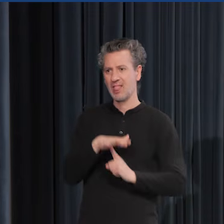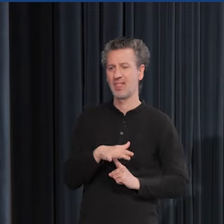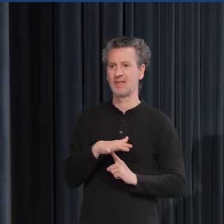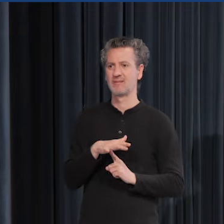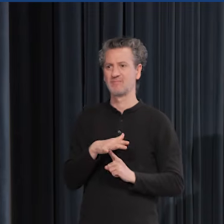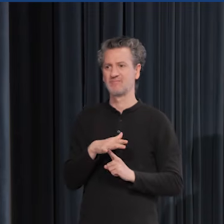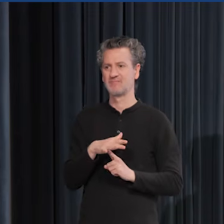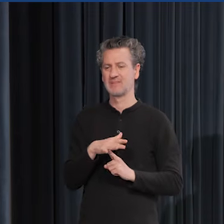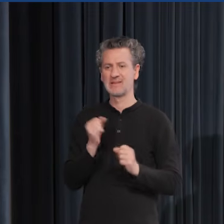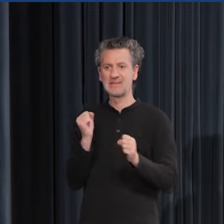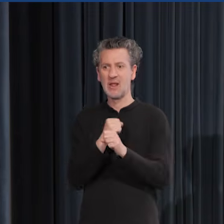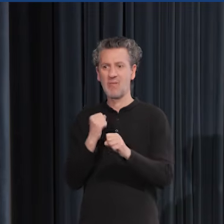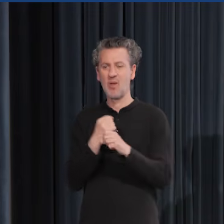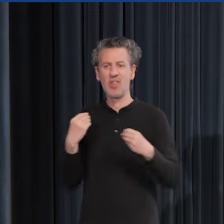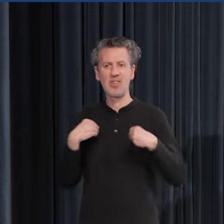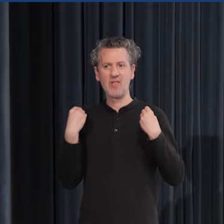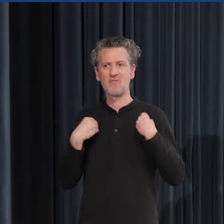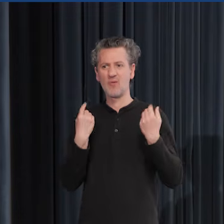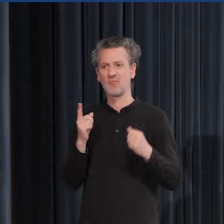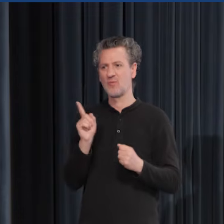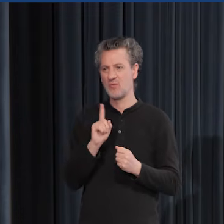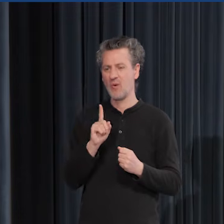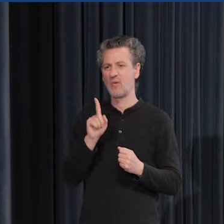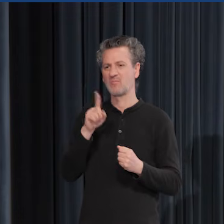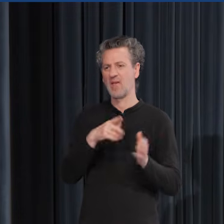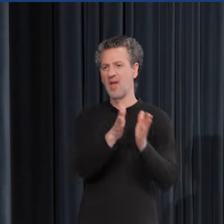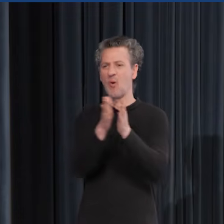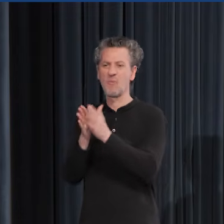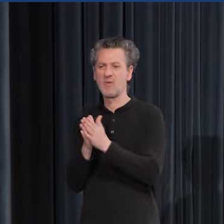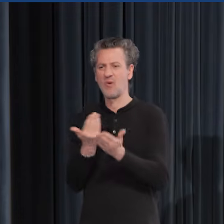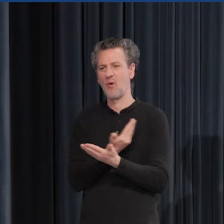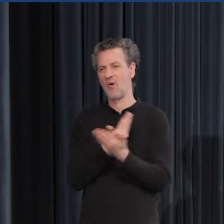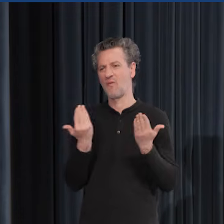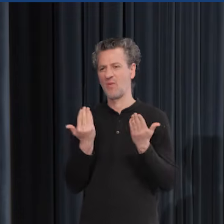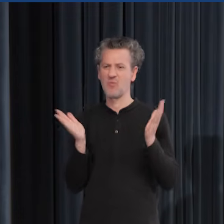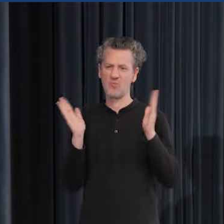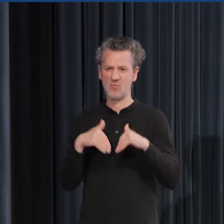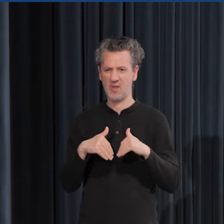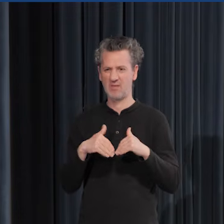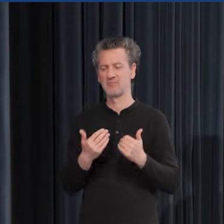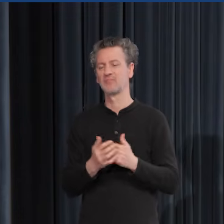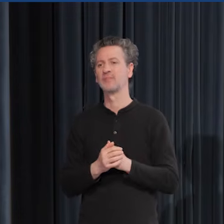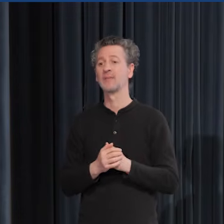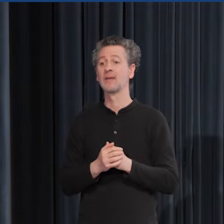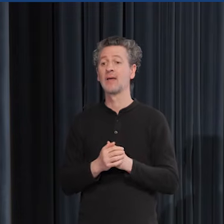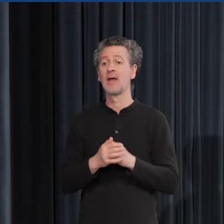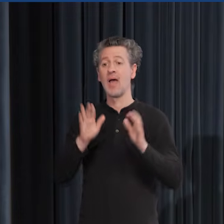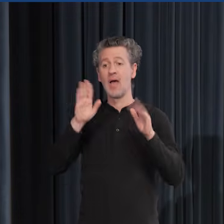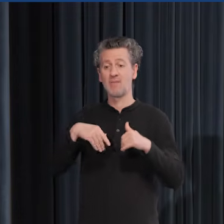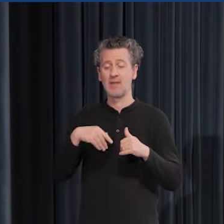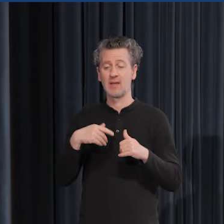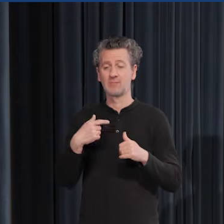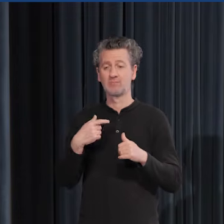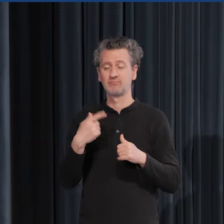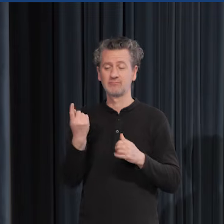no disfruten de su trabajo y desconfíen de sus compañeros. Así que, para terminar, quería leer los testimonios